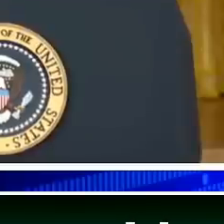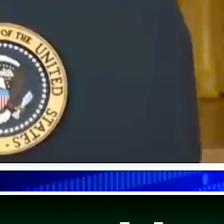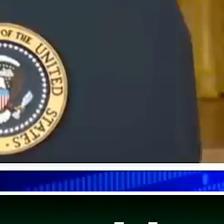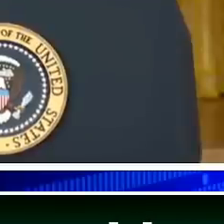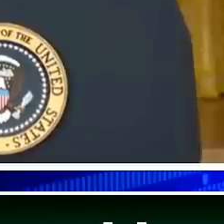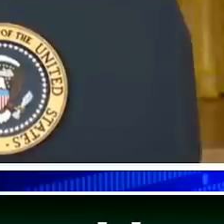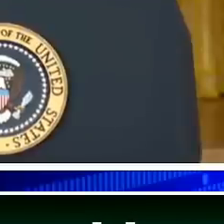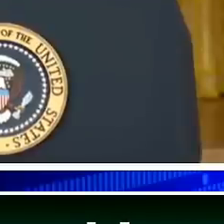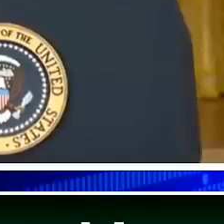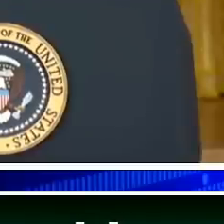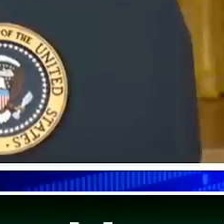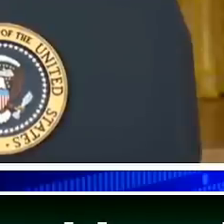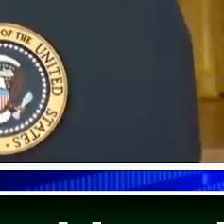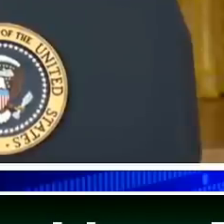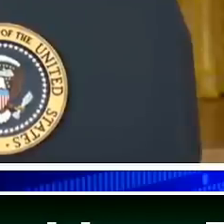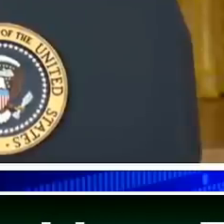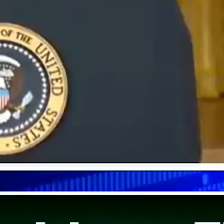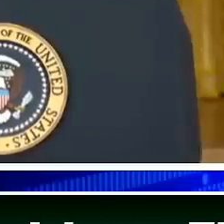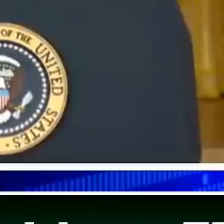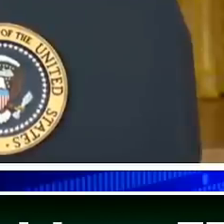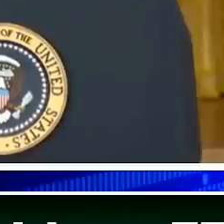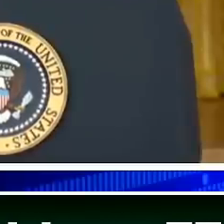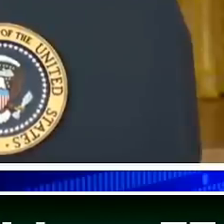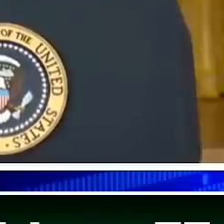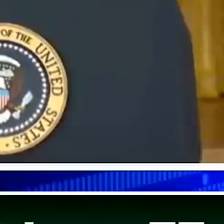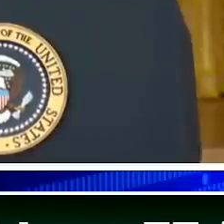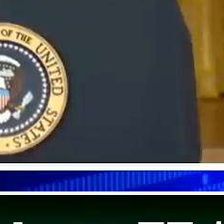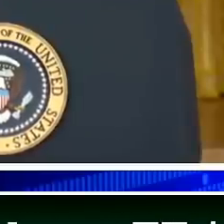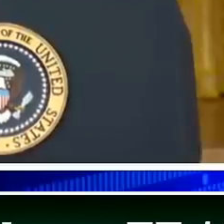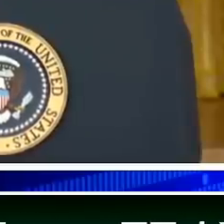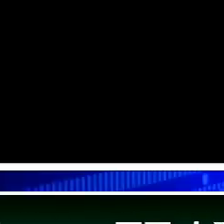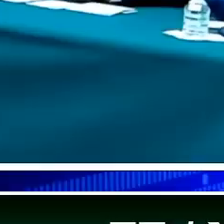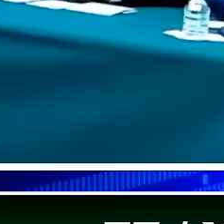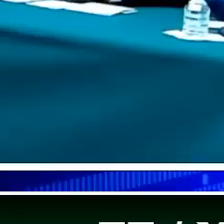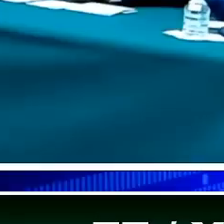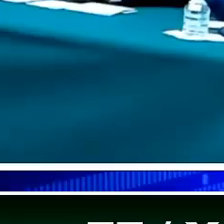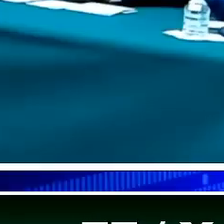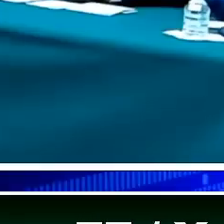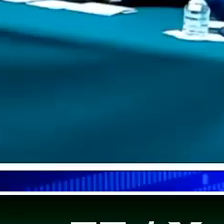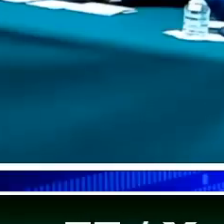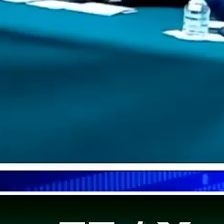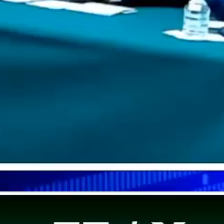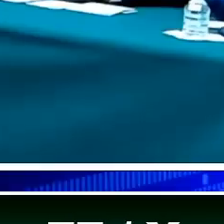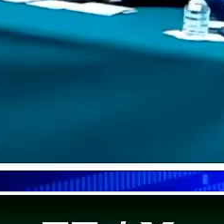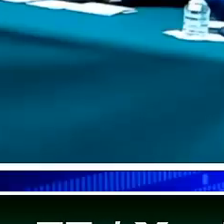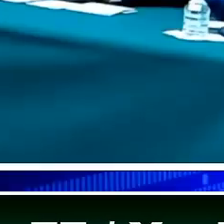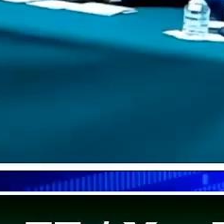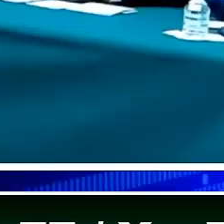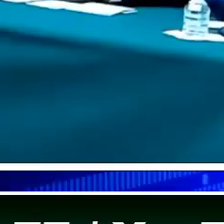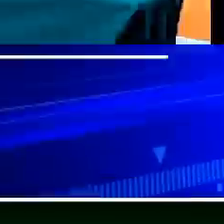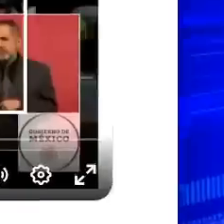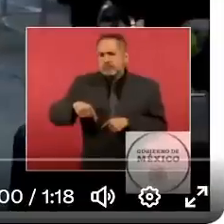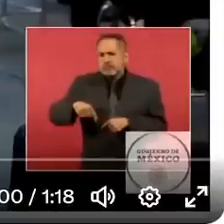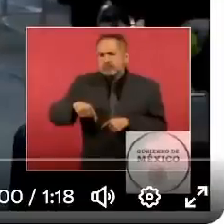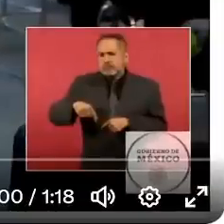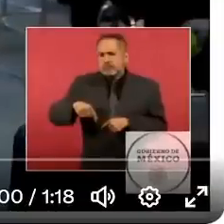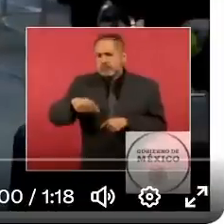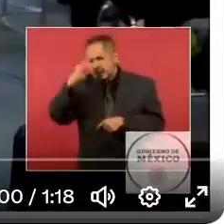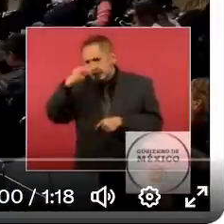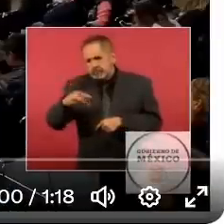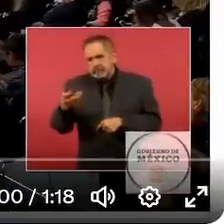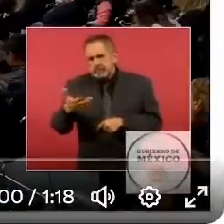organizaciones que son las que están llevando a las personas, están traficando con las personas hacia los Estados Unidos. Esto es lo que mencionó el